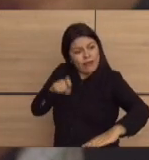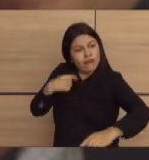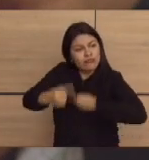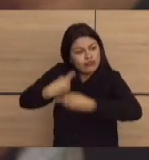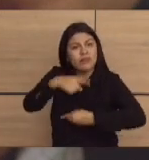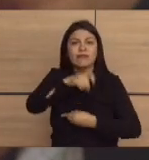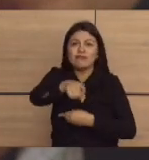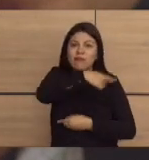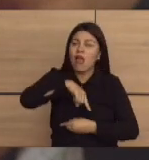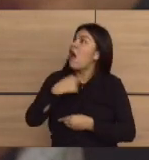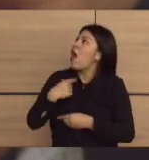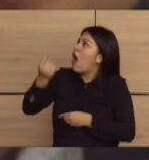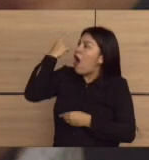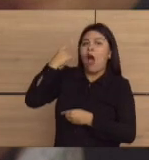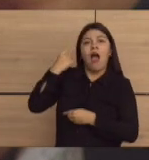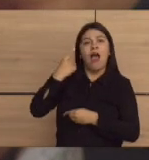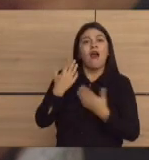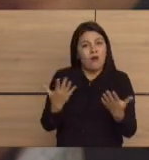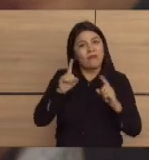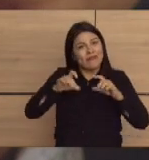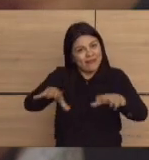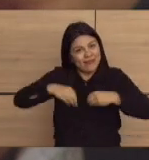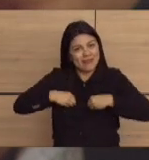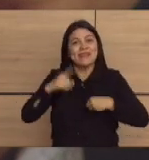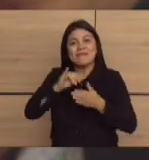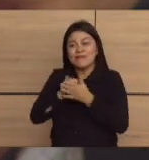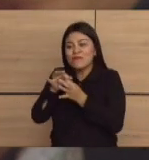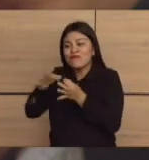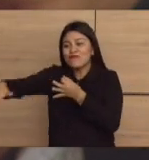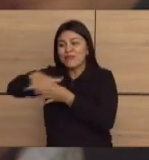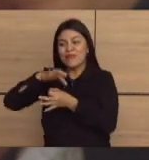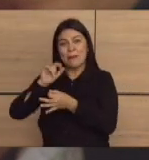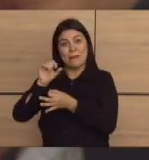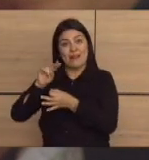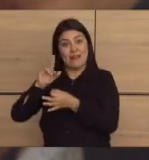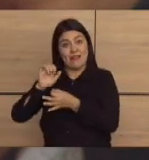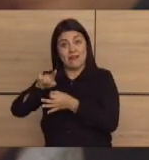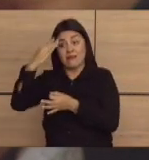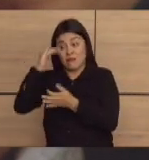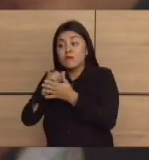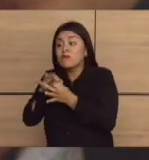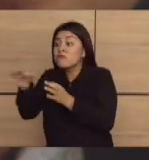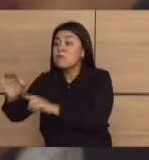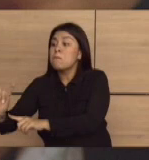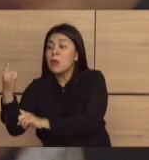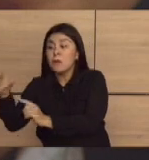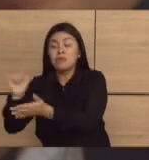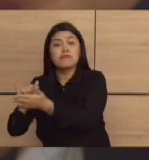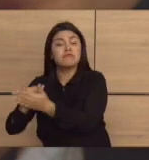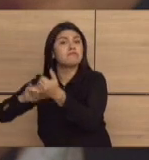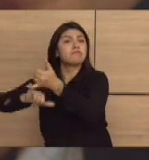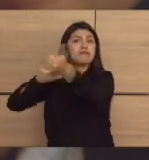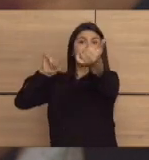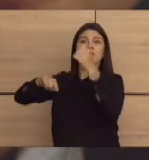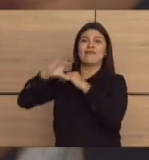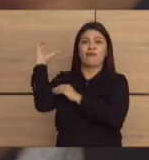abrazar, empezando por los fundamentos de San Basilio de Palenque, uno de los primeros pueblos libres de América, y también reconocer